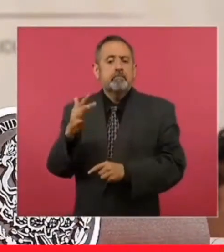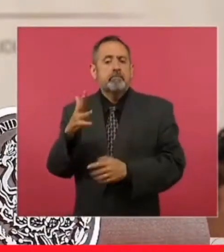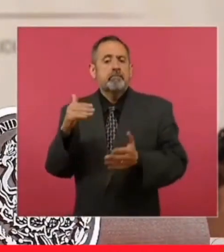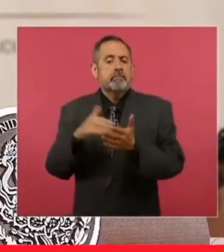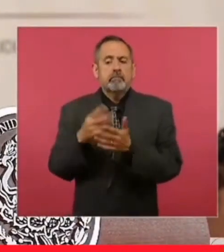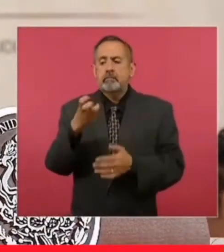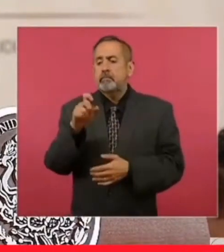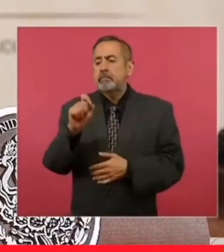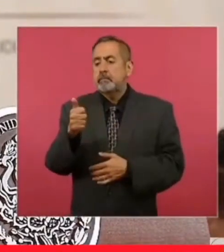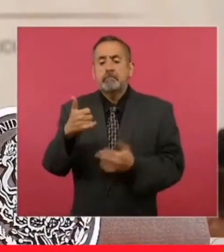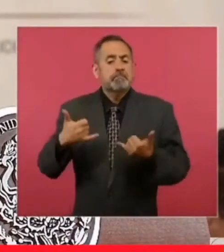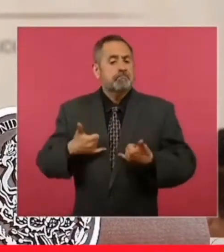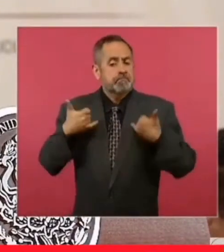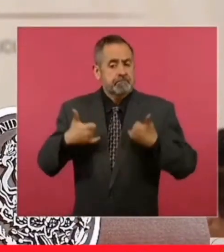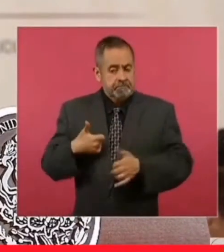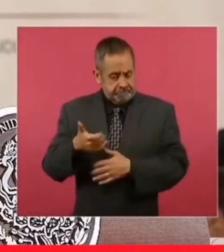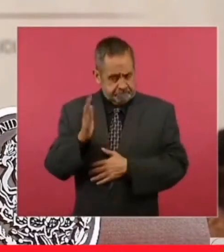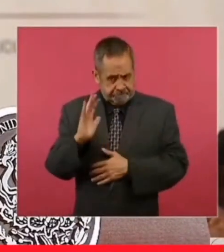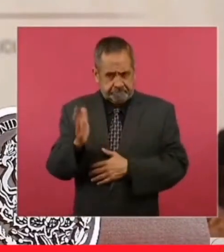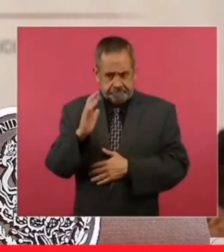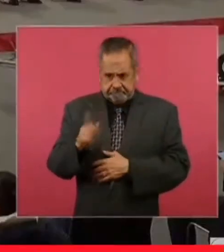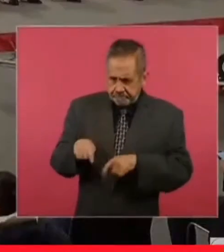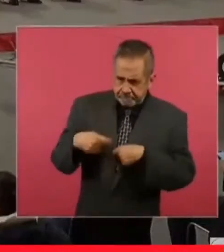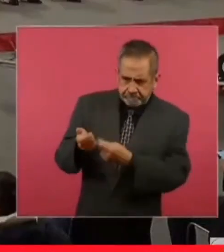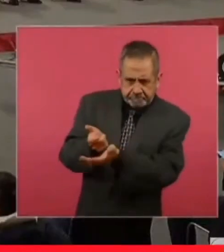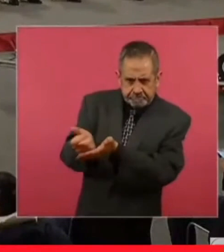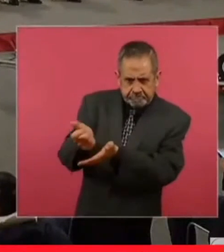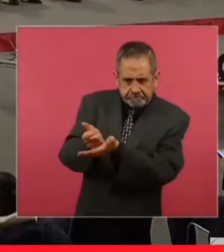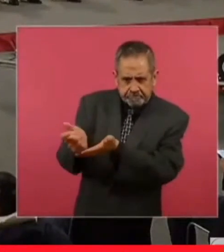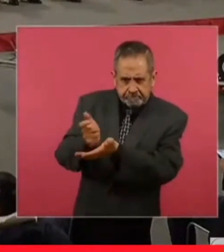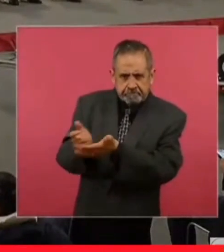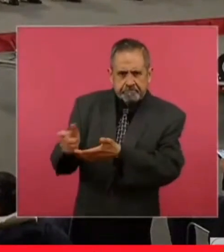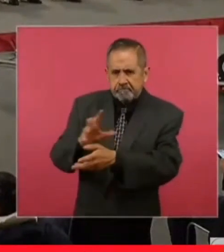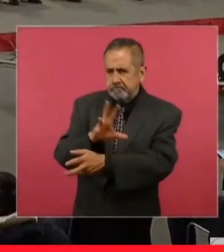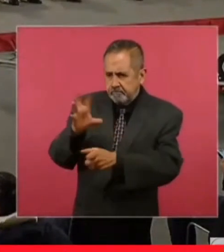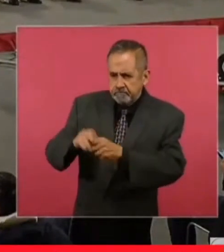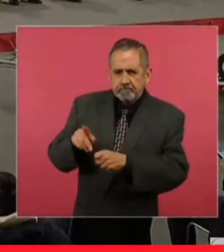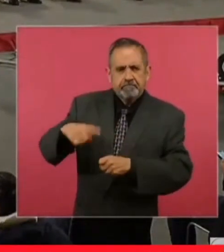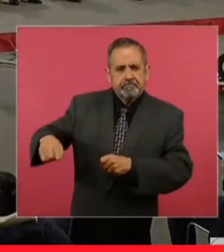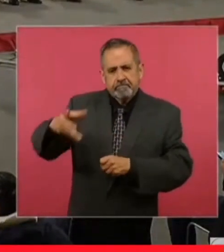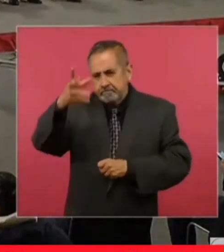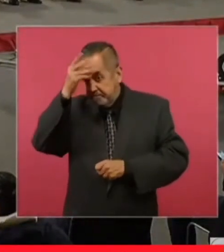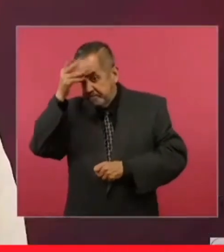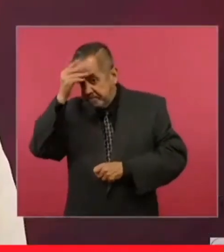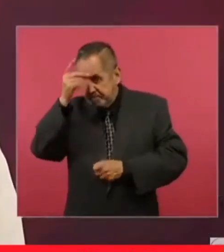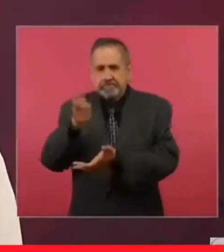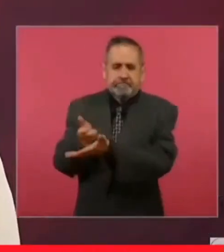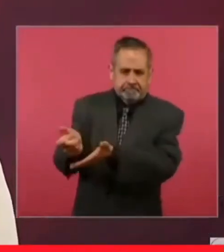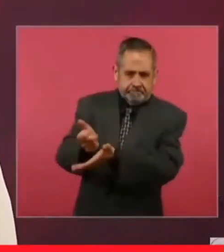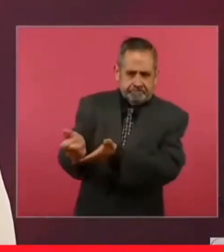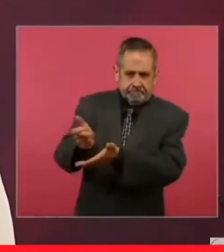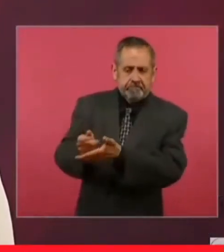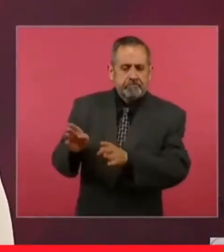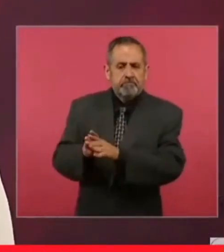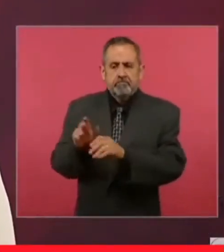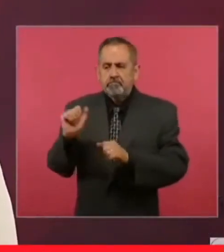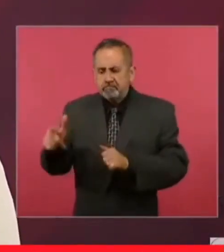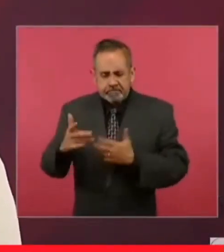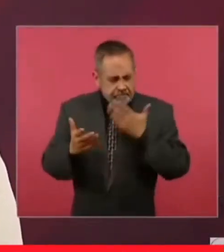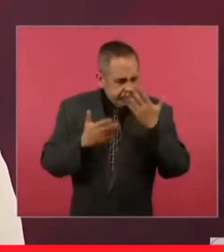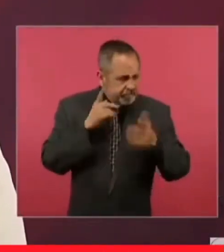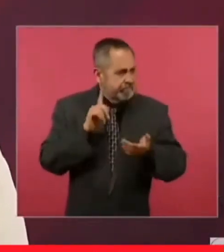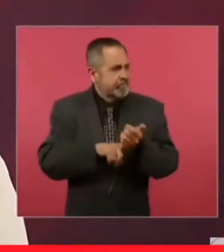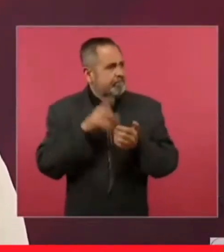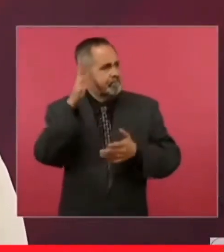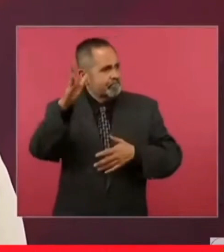veintiséis jóvenes están ya siendo parte de este programa como aprendices respecto a un oficio